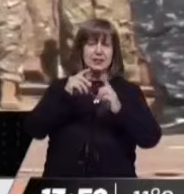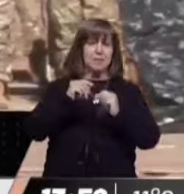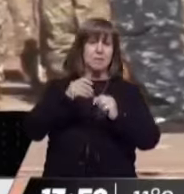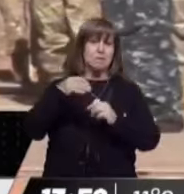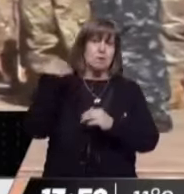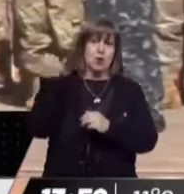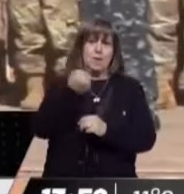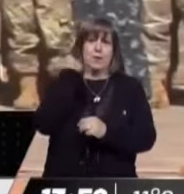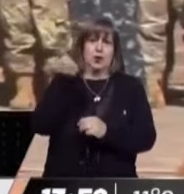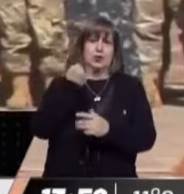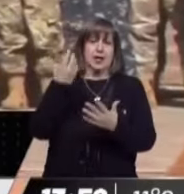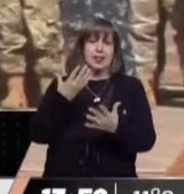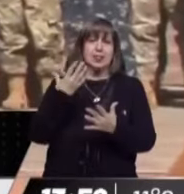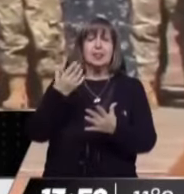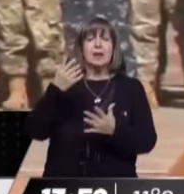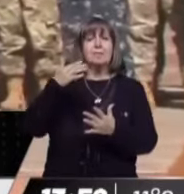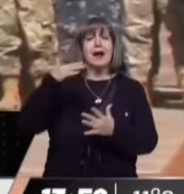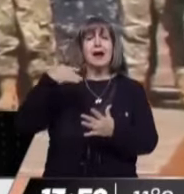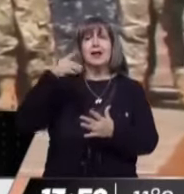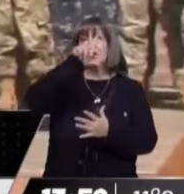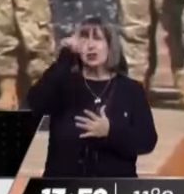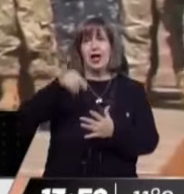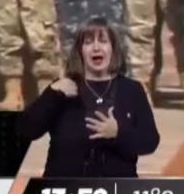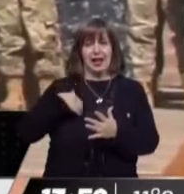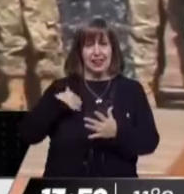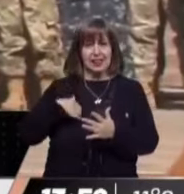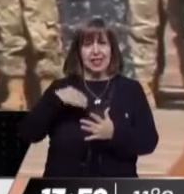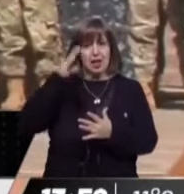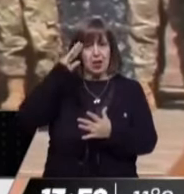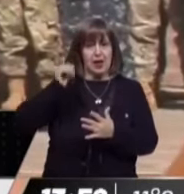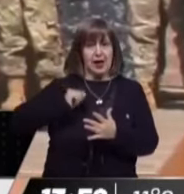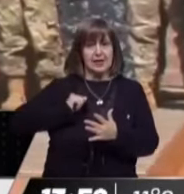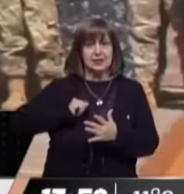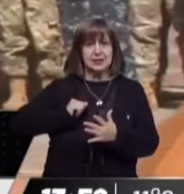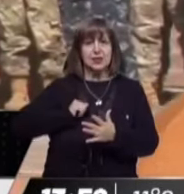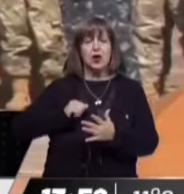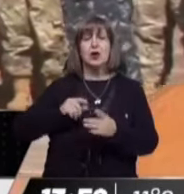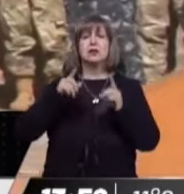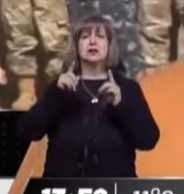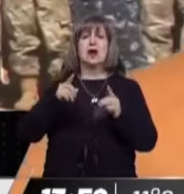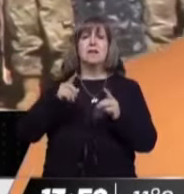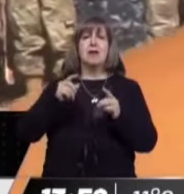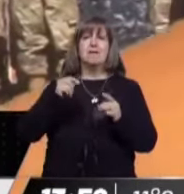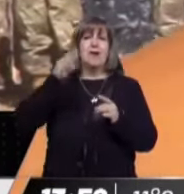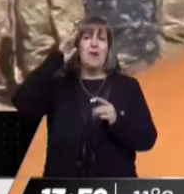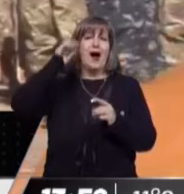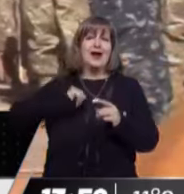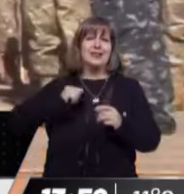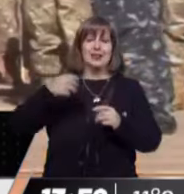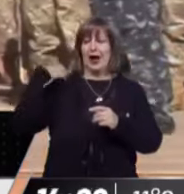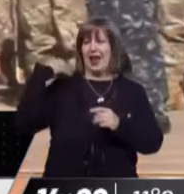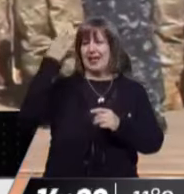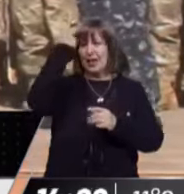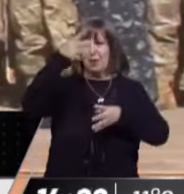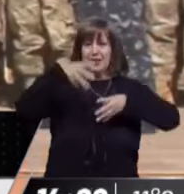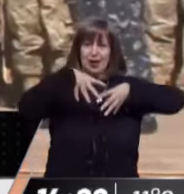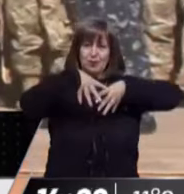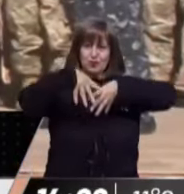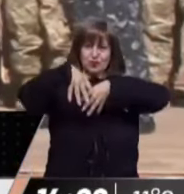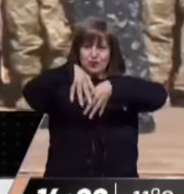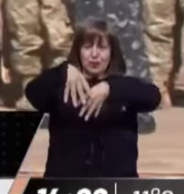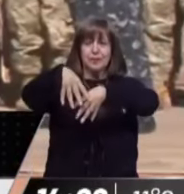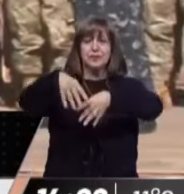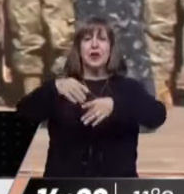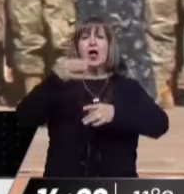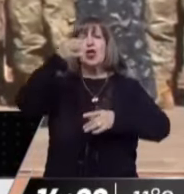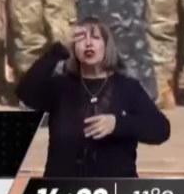para el Ejército Argentino y fundamentalmente para el Ejército de los Andes. Se inauguró